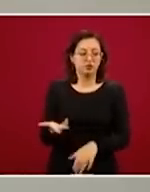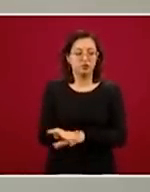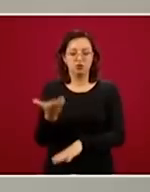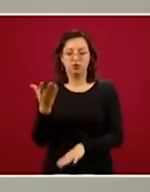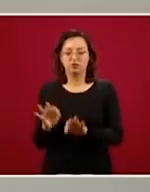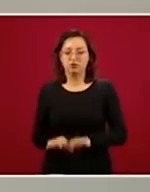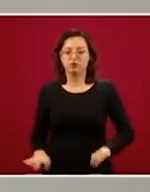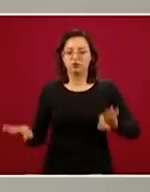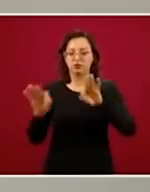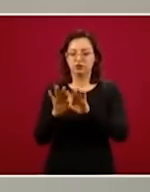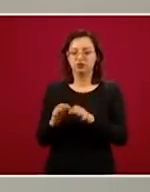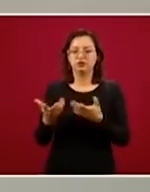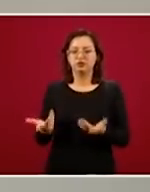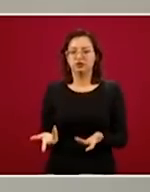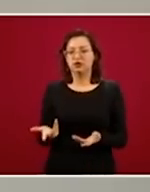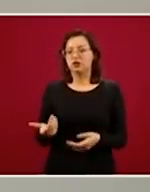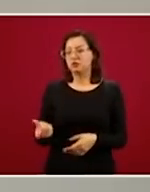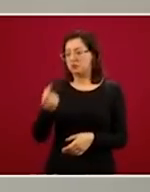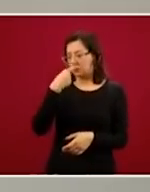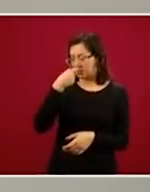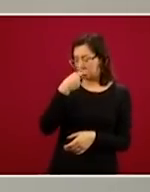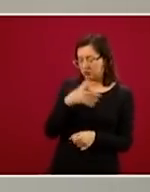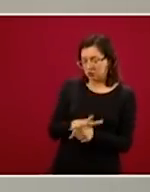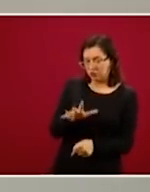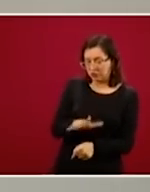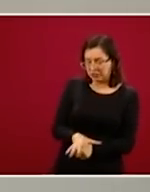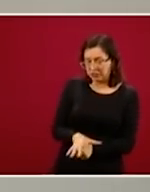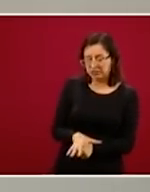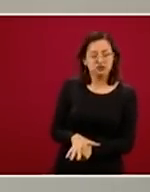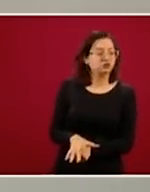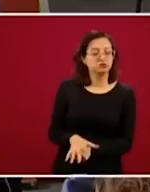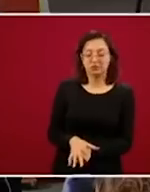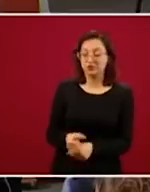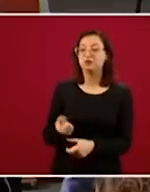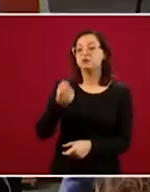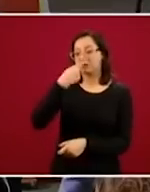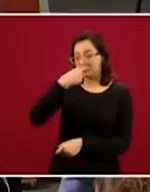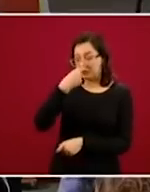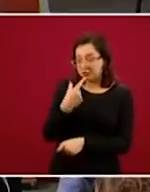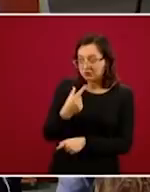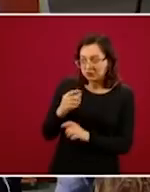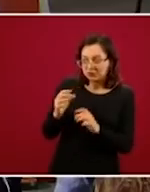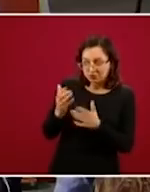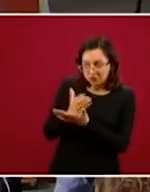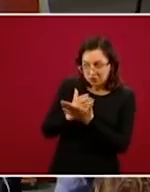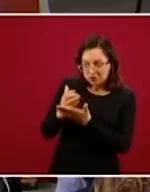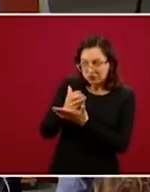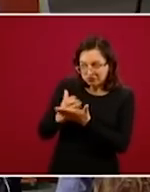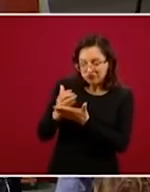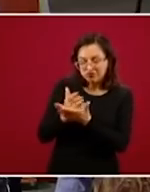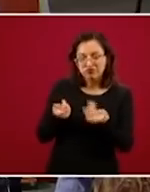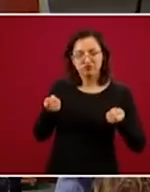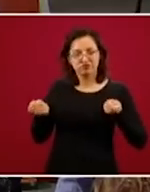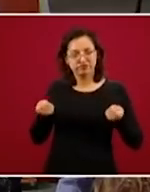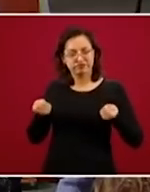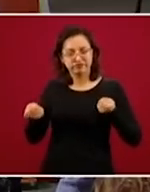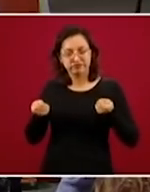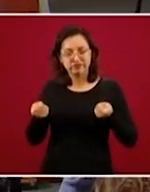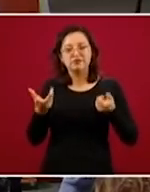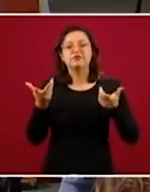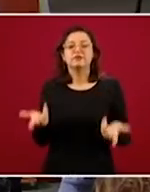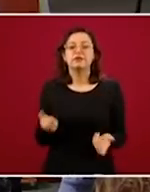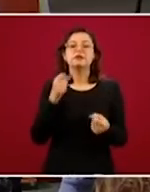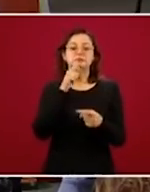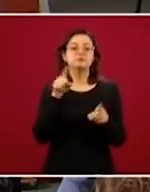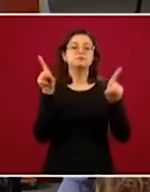no basta con que estén tomando el tratamiento sino que funcione el tratamiento estamos por eso simplificando también los esquemas